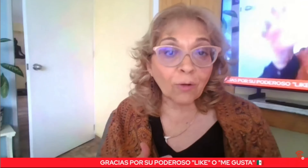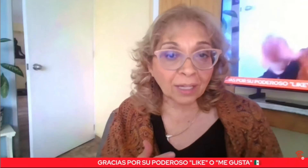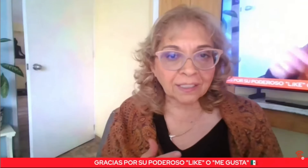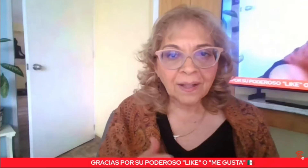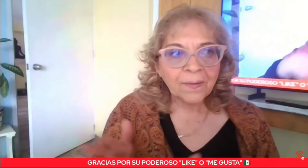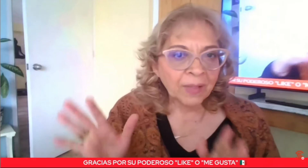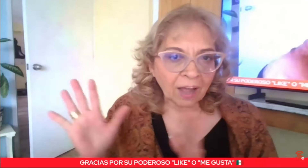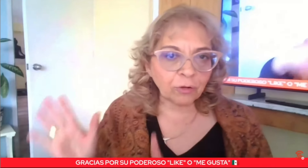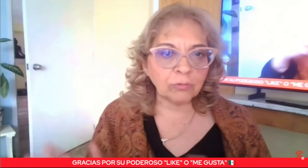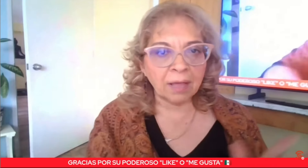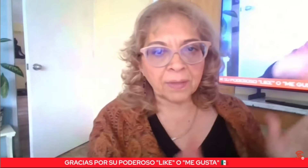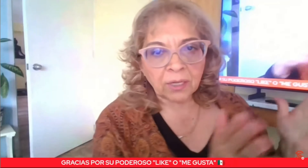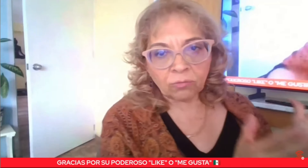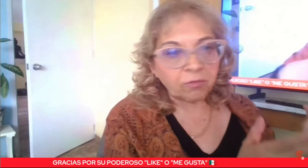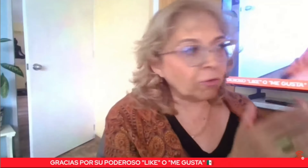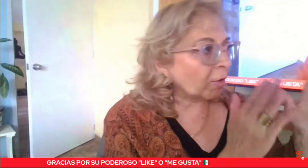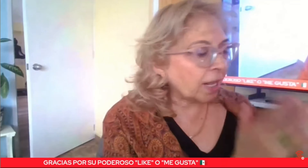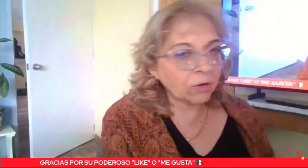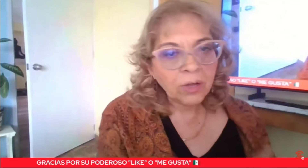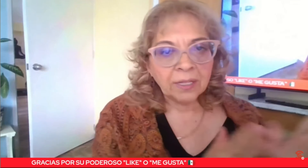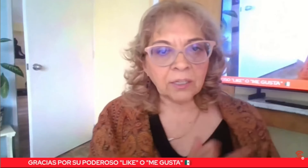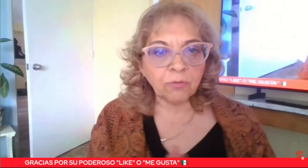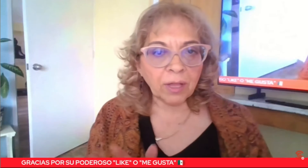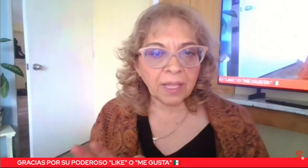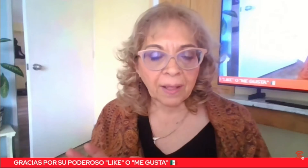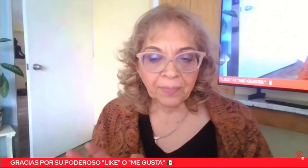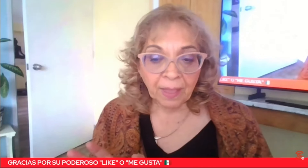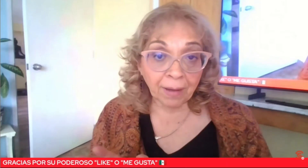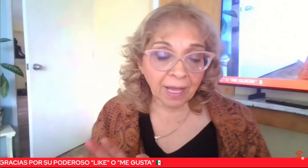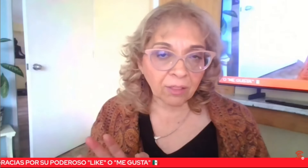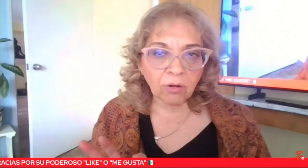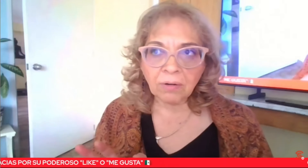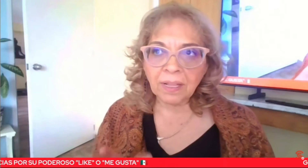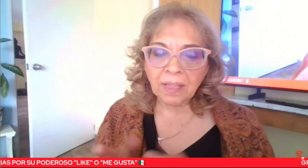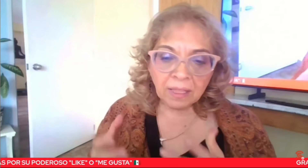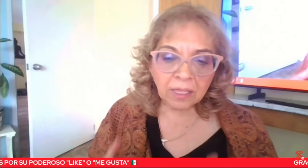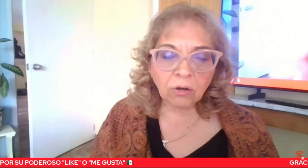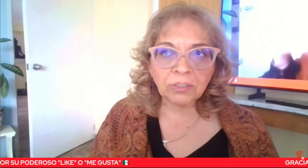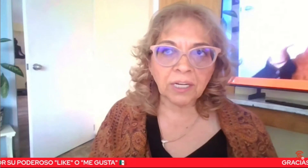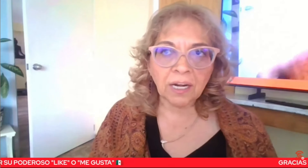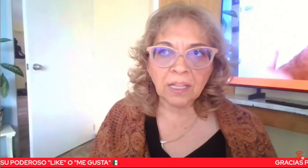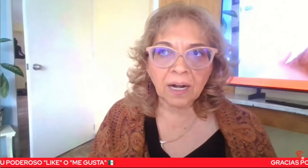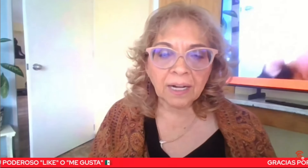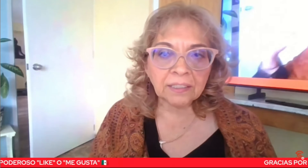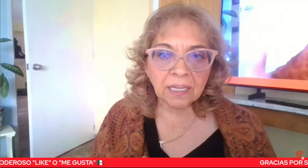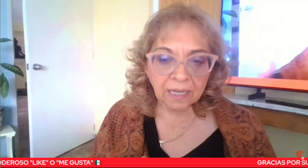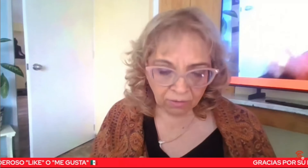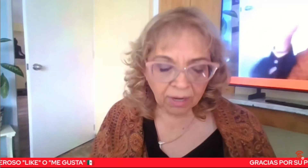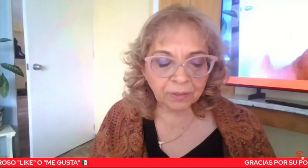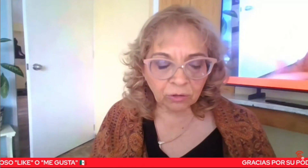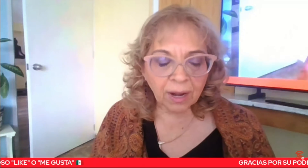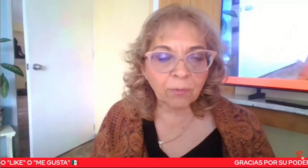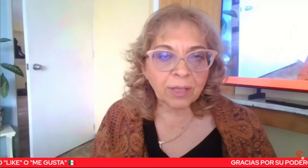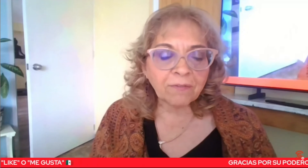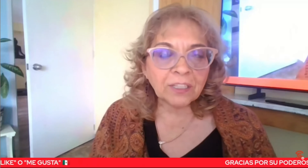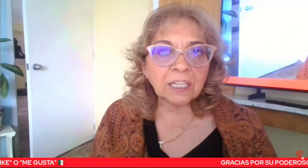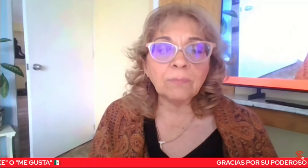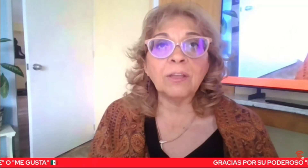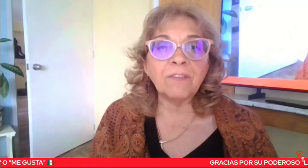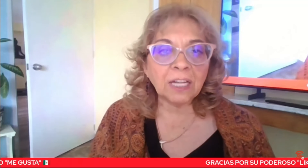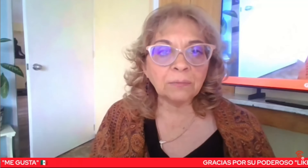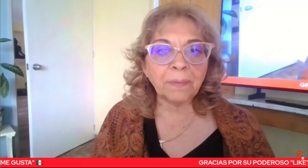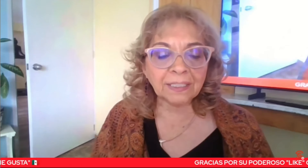lo hace. Afortunadamente, cuando el florero se fue de embajador, ¿verdad?, y llegó nuestra querida Ernestina, una persona muy eficiente